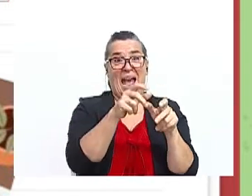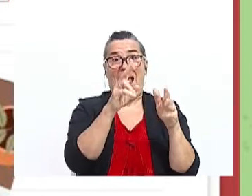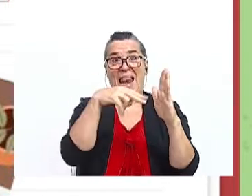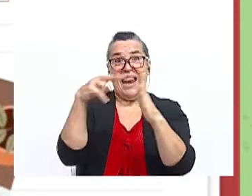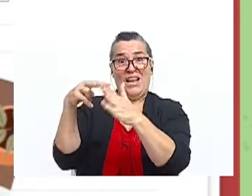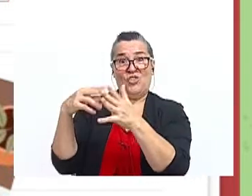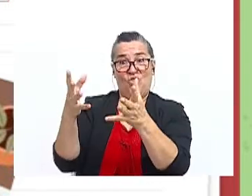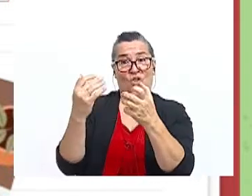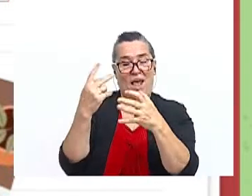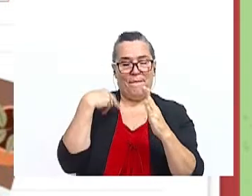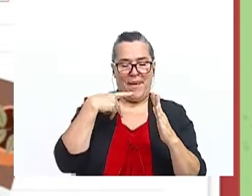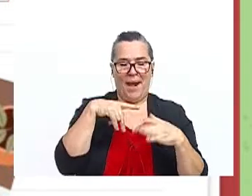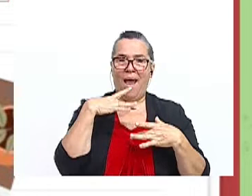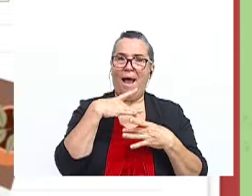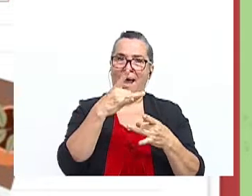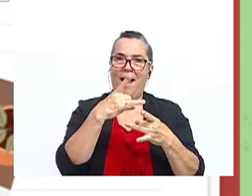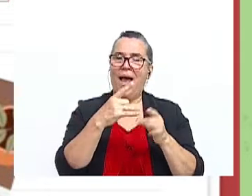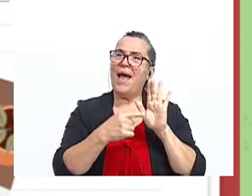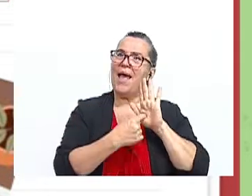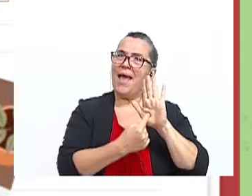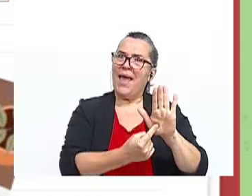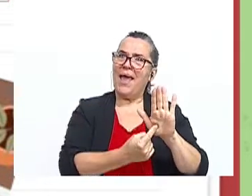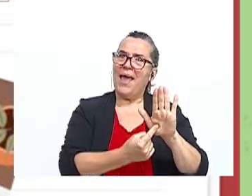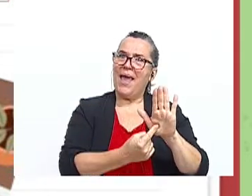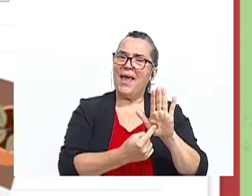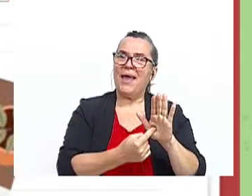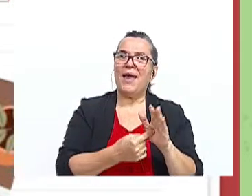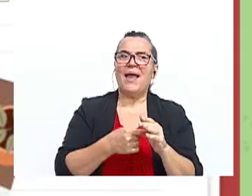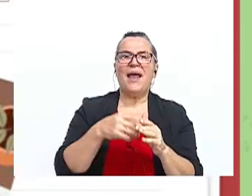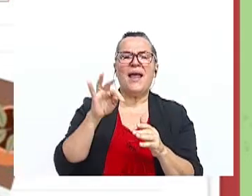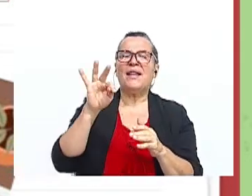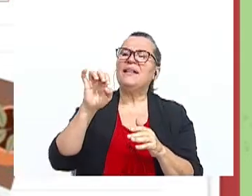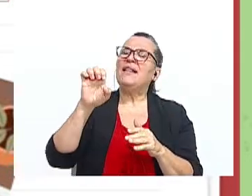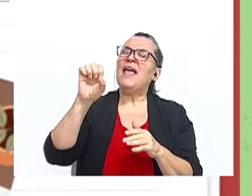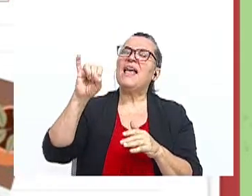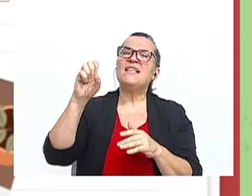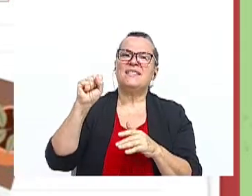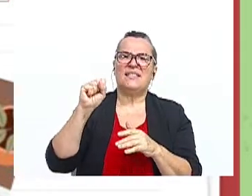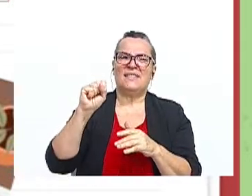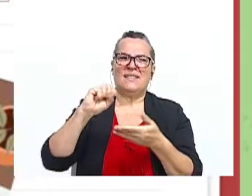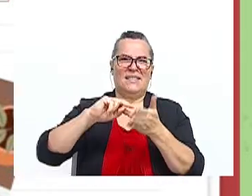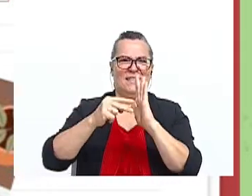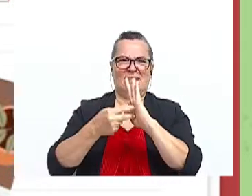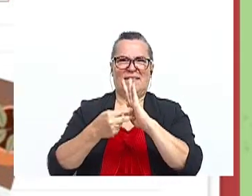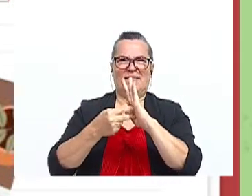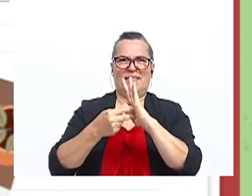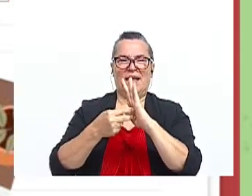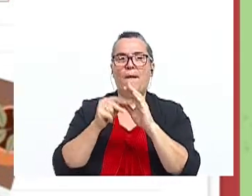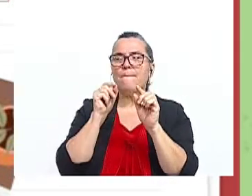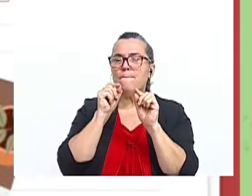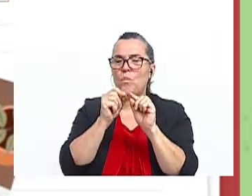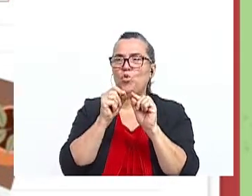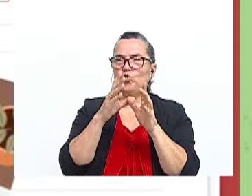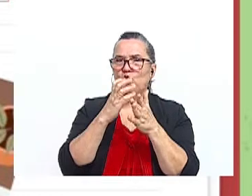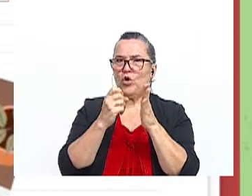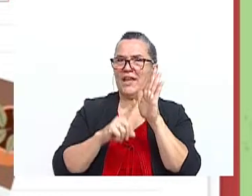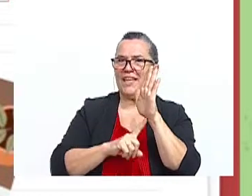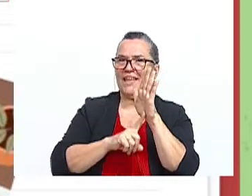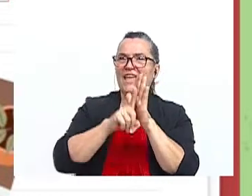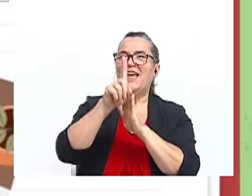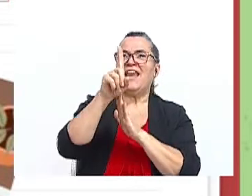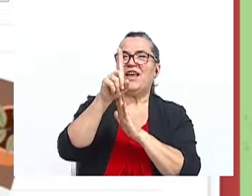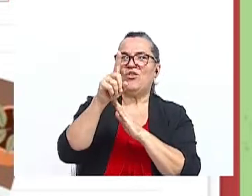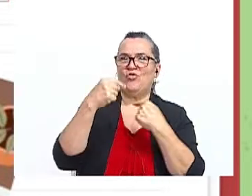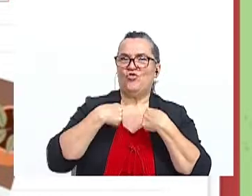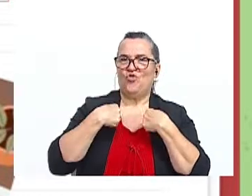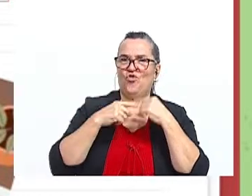es importante exponer la tesis. ¿Y qué era la tesis? El punto que yo quiero desarrollar y